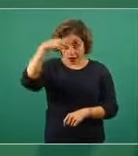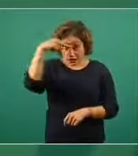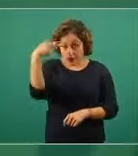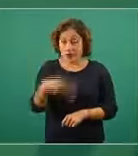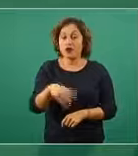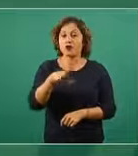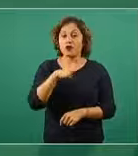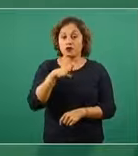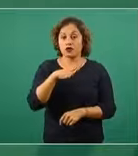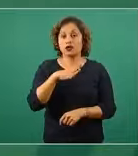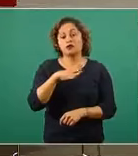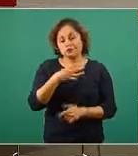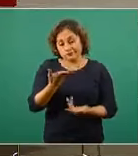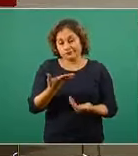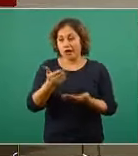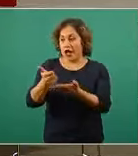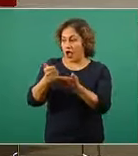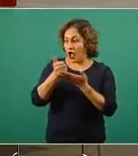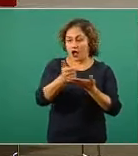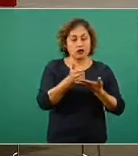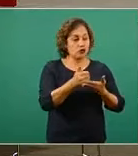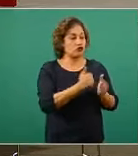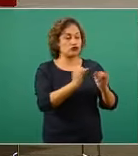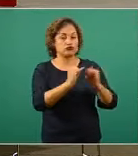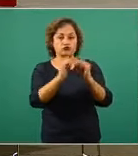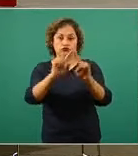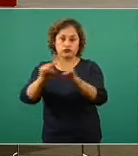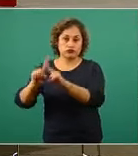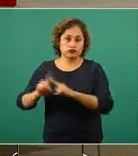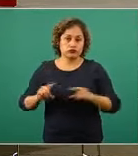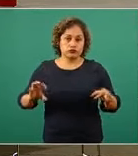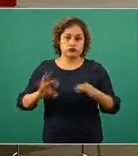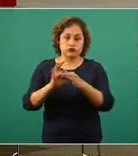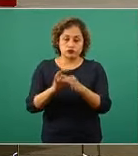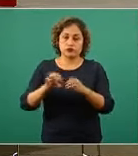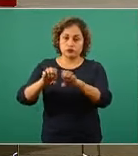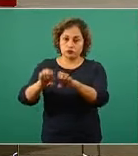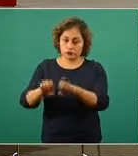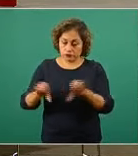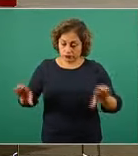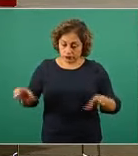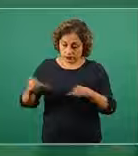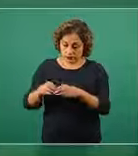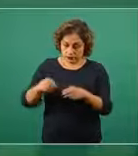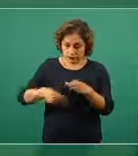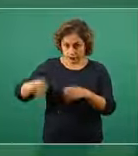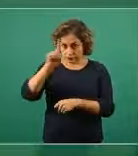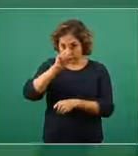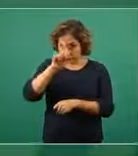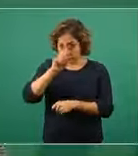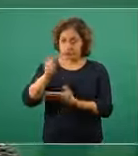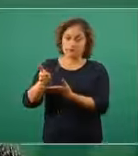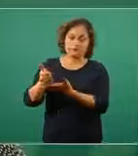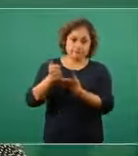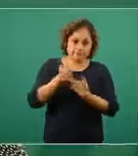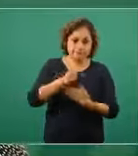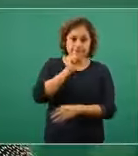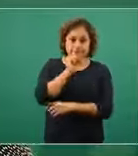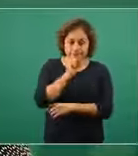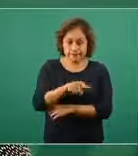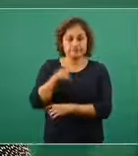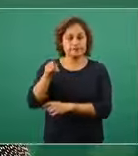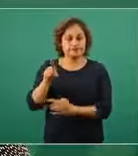vamos a continuar con estas mesas de trabajo en donde el grupo técnico asesor para la vacunación por COVID, pues tendrá estos